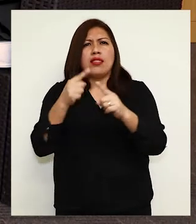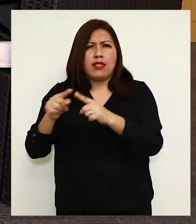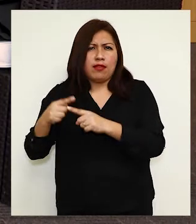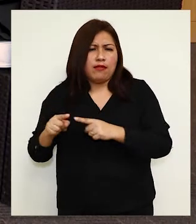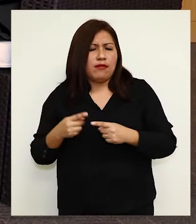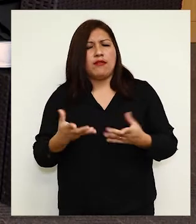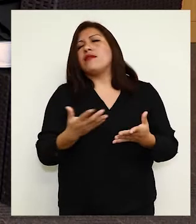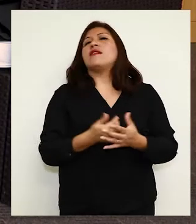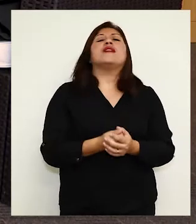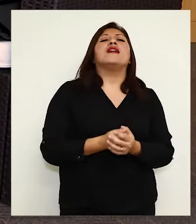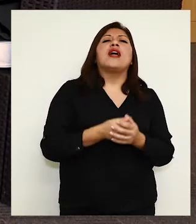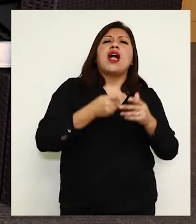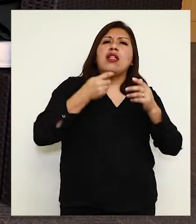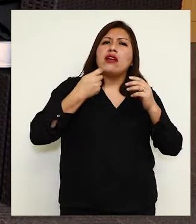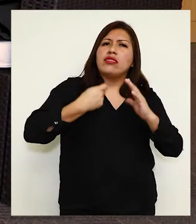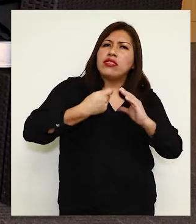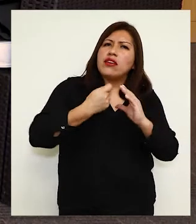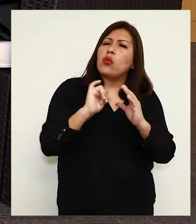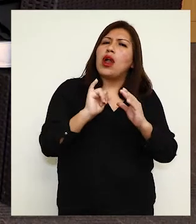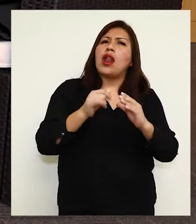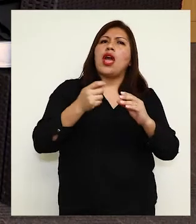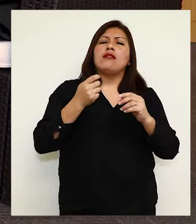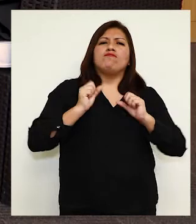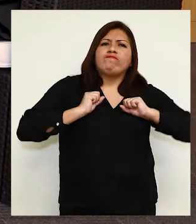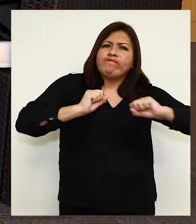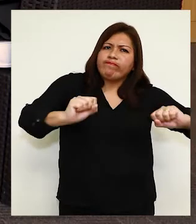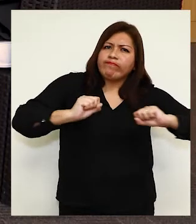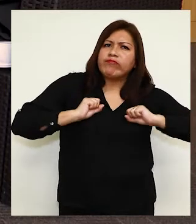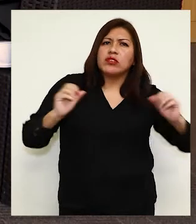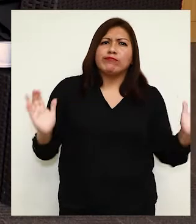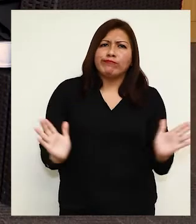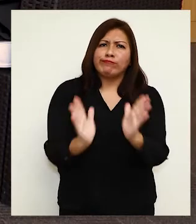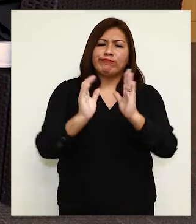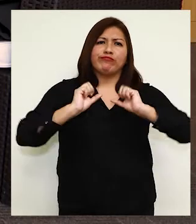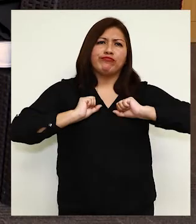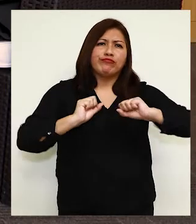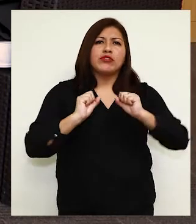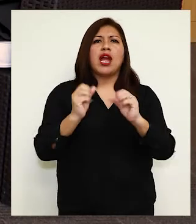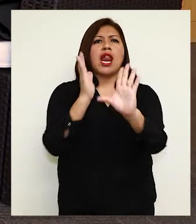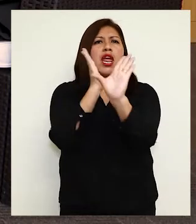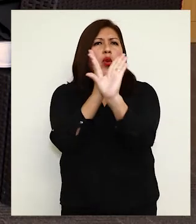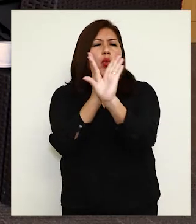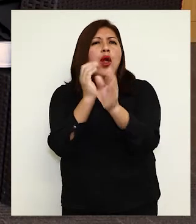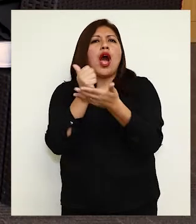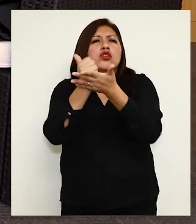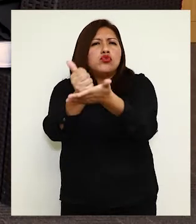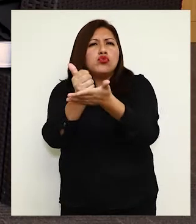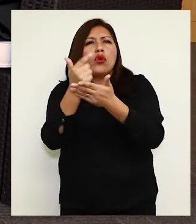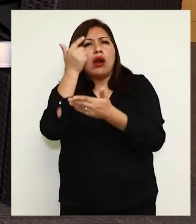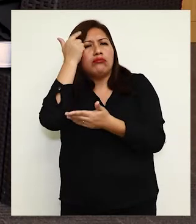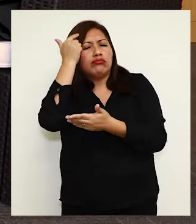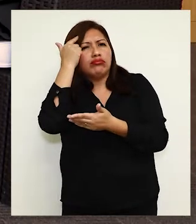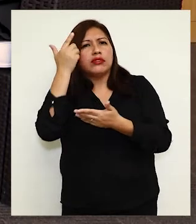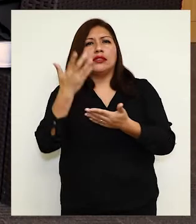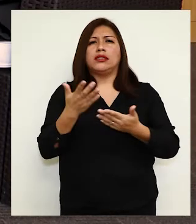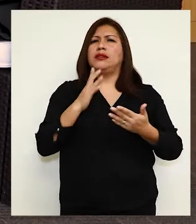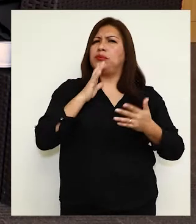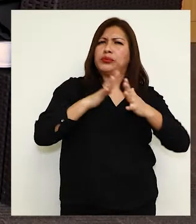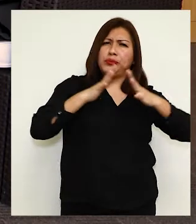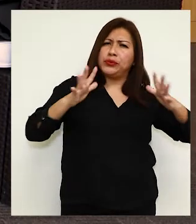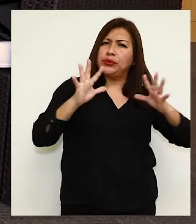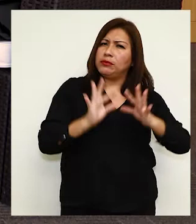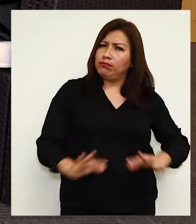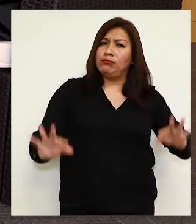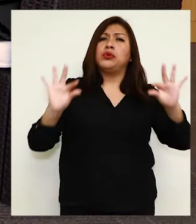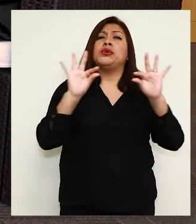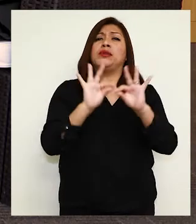diferentes licenciados en terapia física, en terapia ocupacional, el soporte psicológico tan necesario en estos momentos, así como